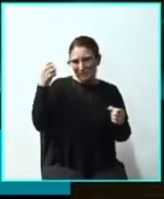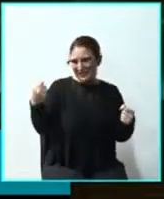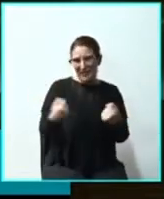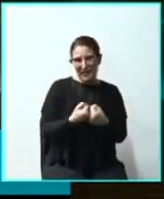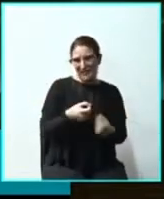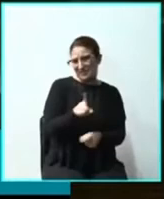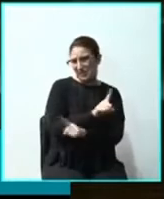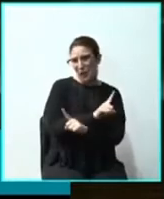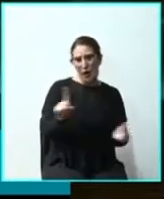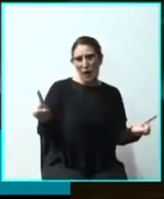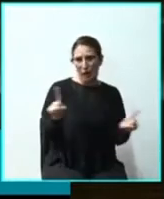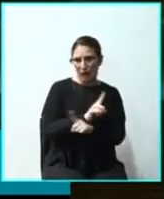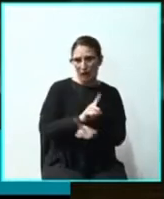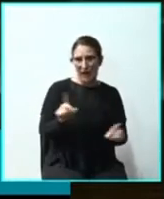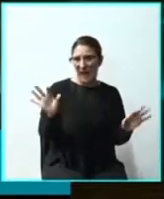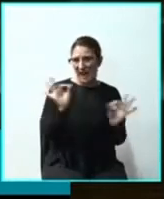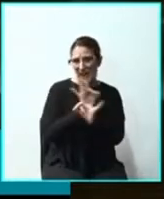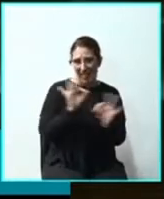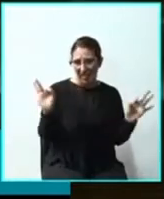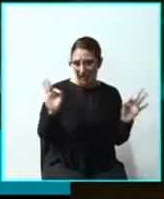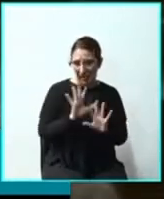aprobando acá.